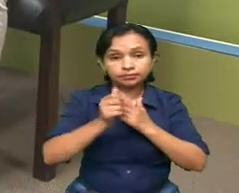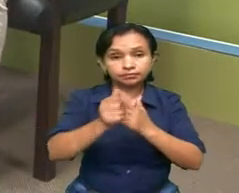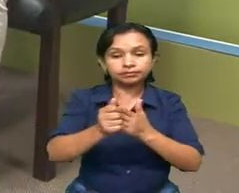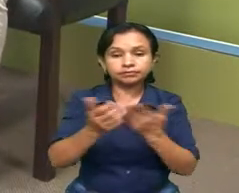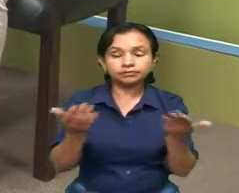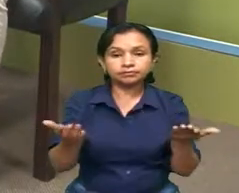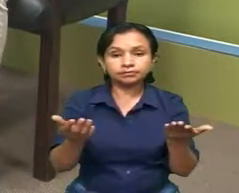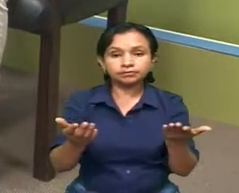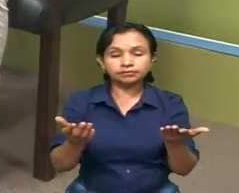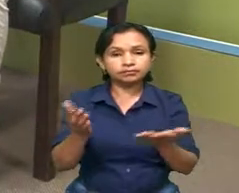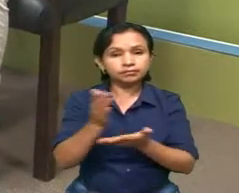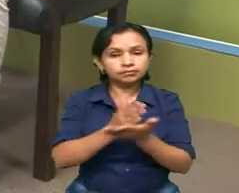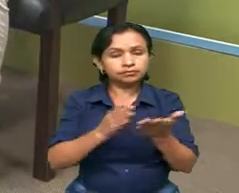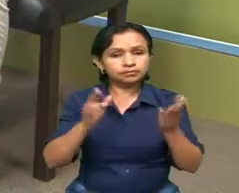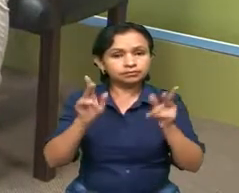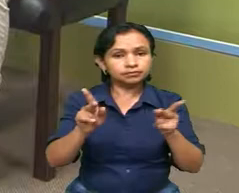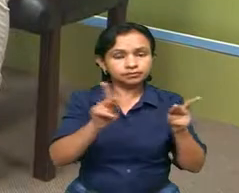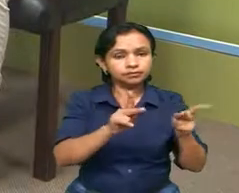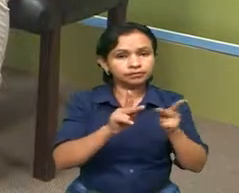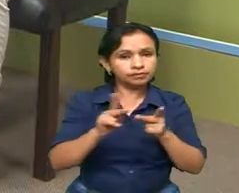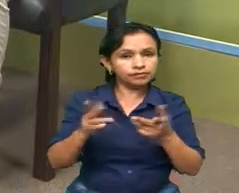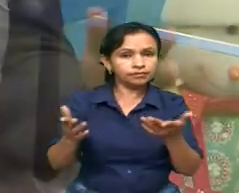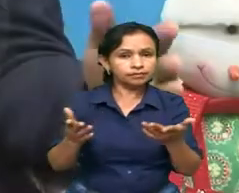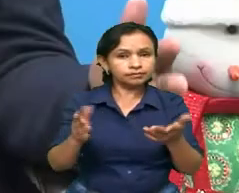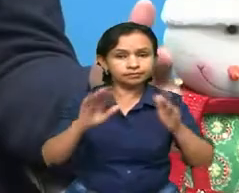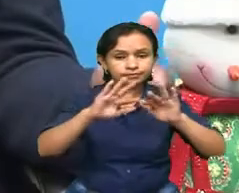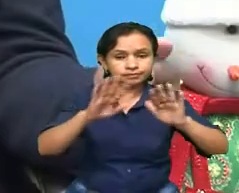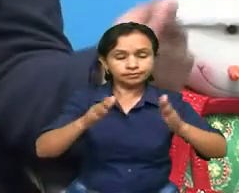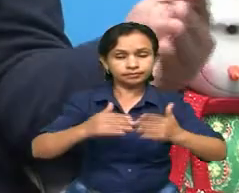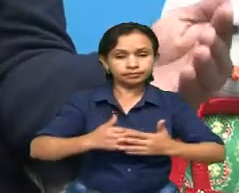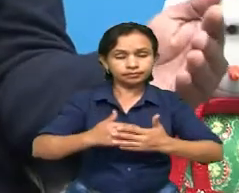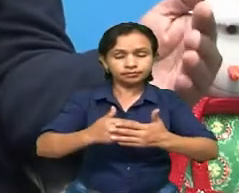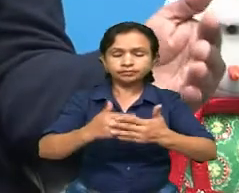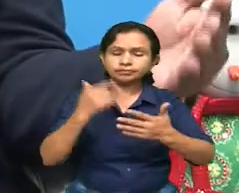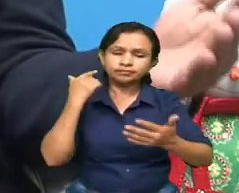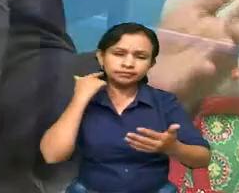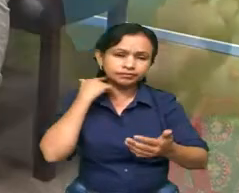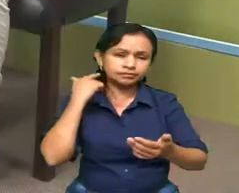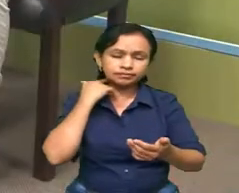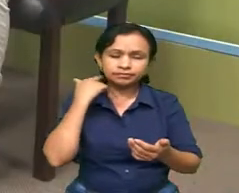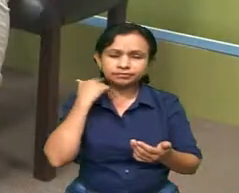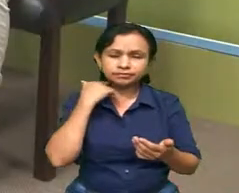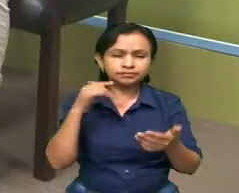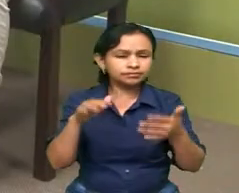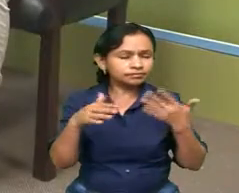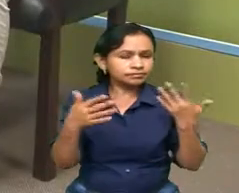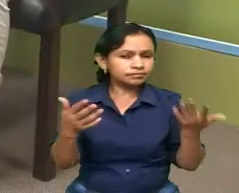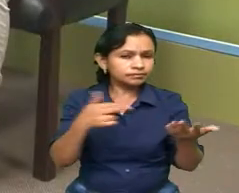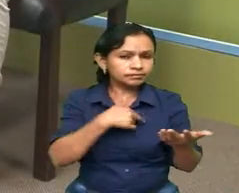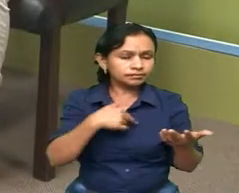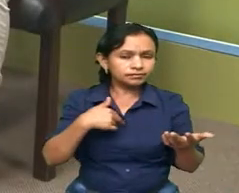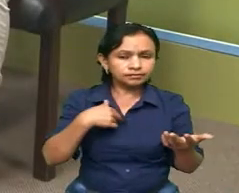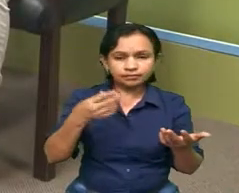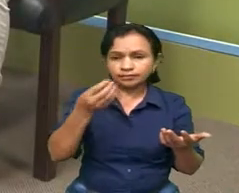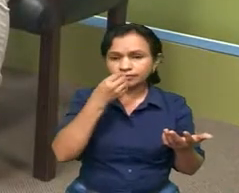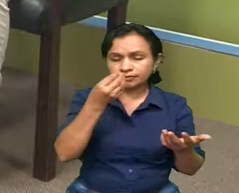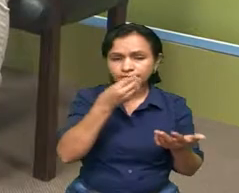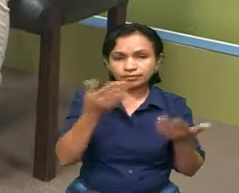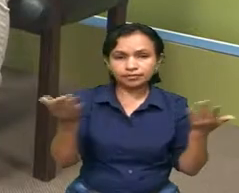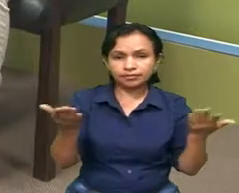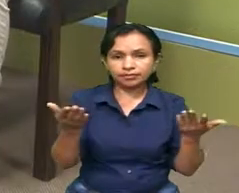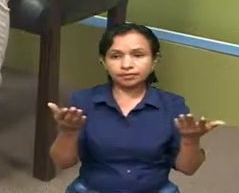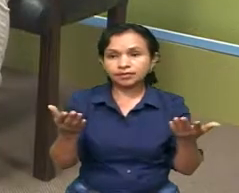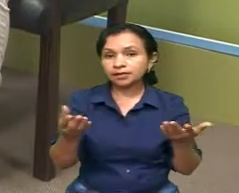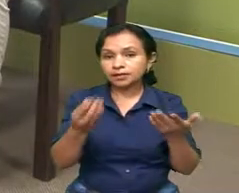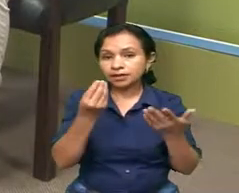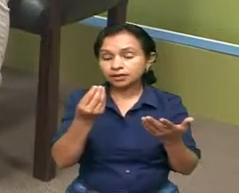preeclampsia suele presentarse comúnmente en las mujeres embarazadas? Comúnmente. ¿Qué es lo que incide en la alimentación, pues? Cuando